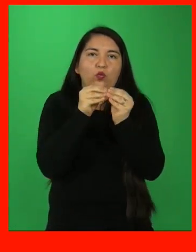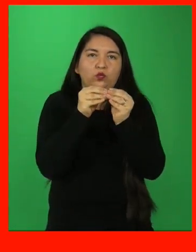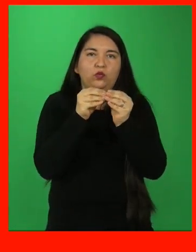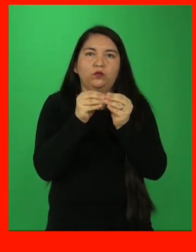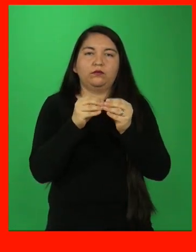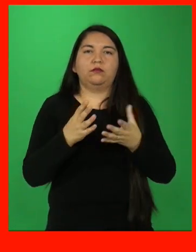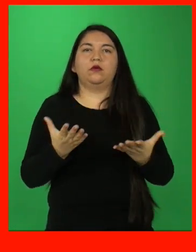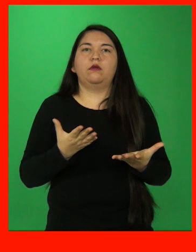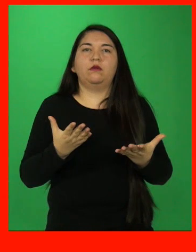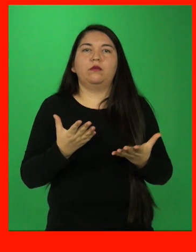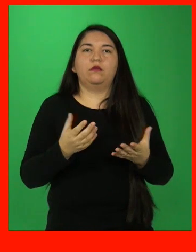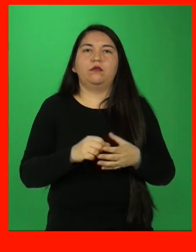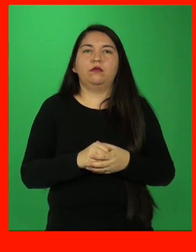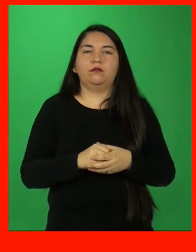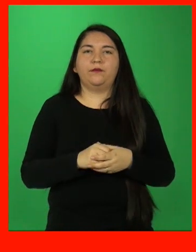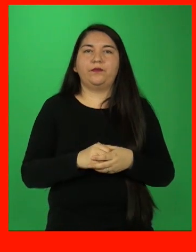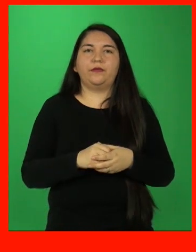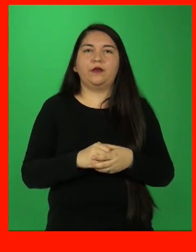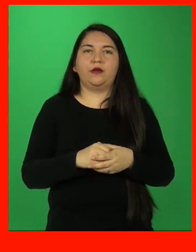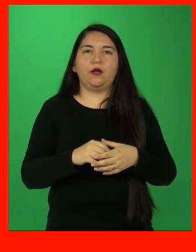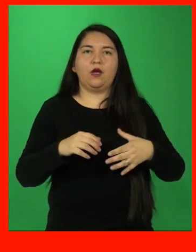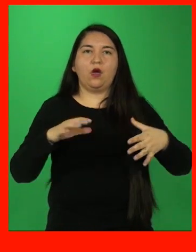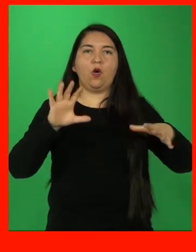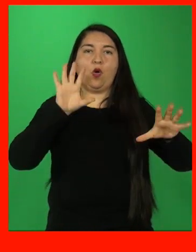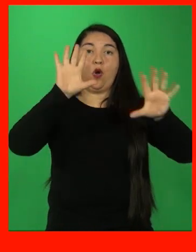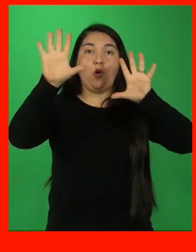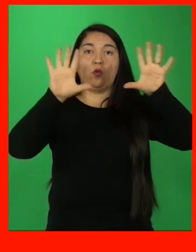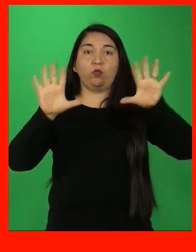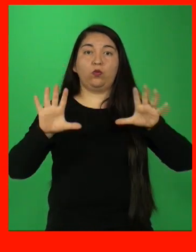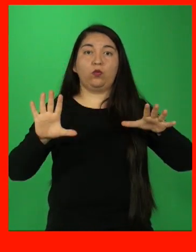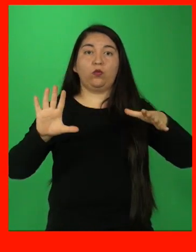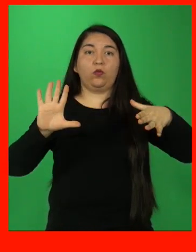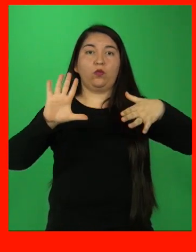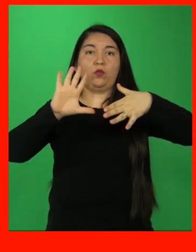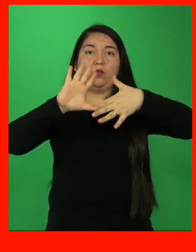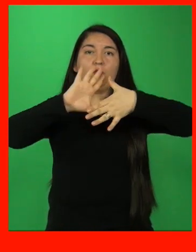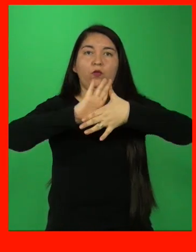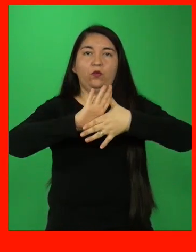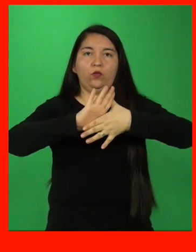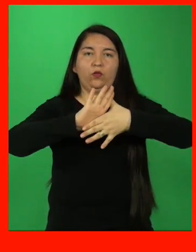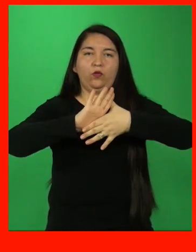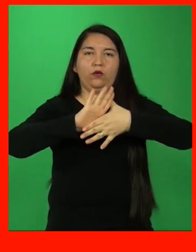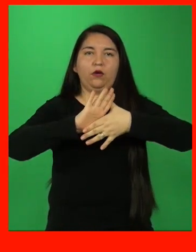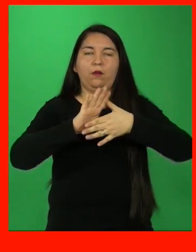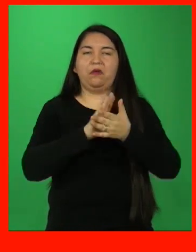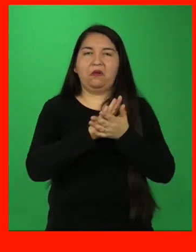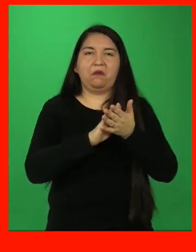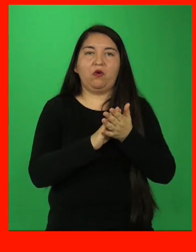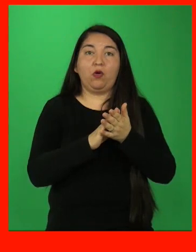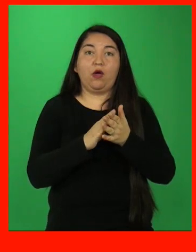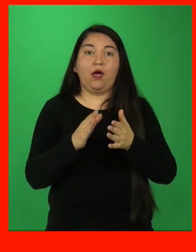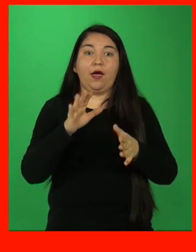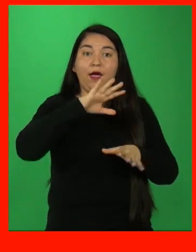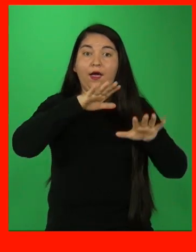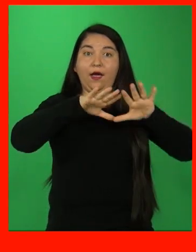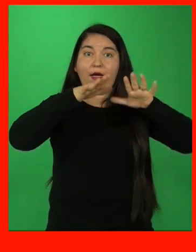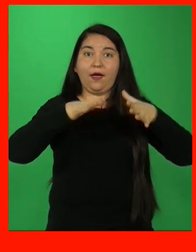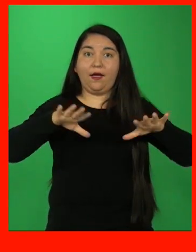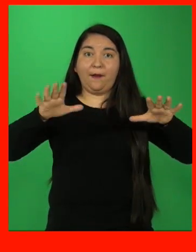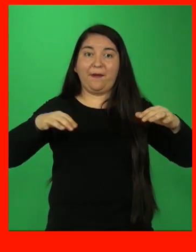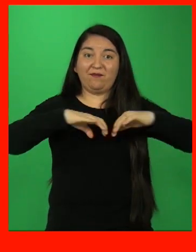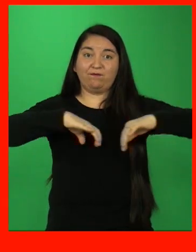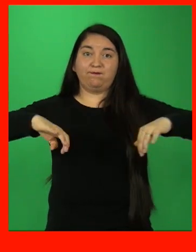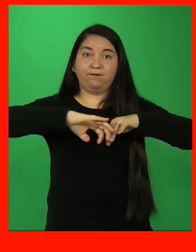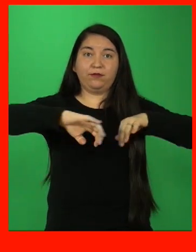cual significa que estaba unido, es decir, no estaba separado por el mar. ¿Y por qué tenemos que